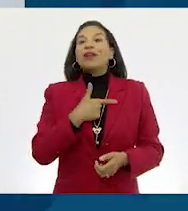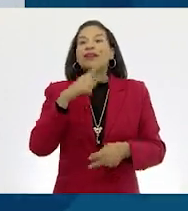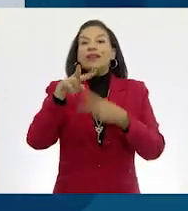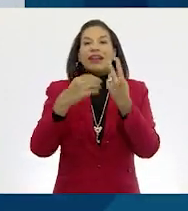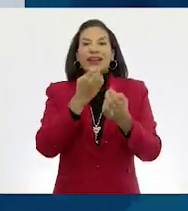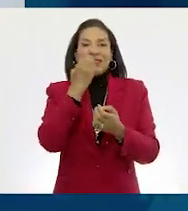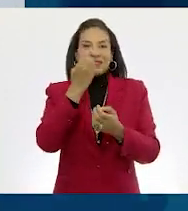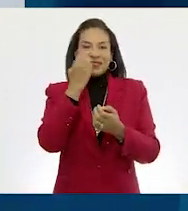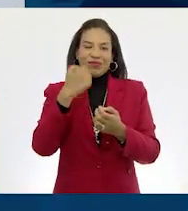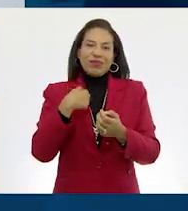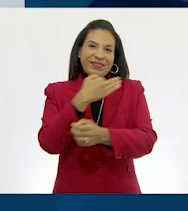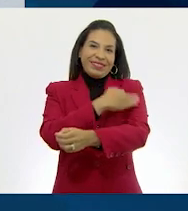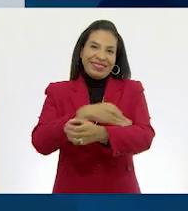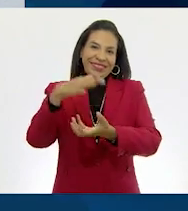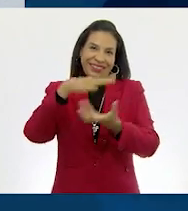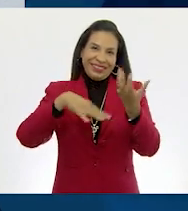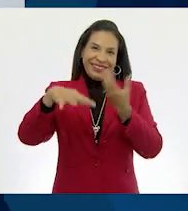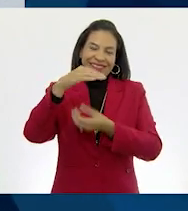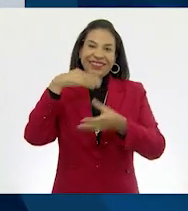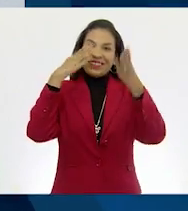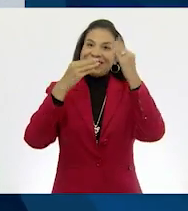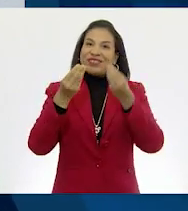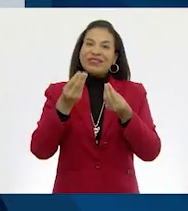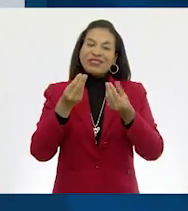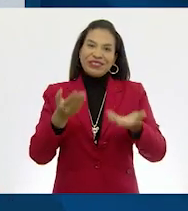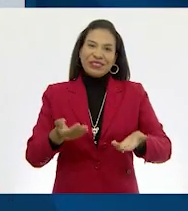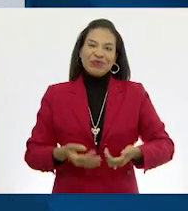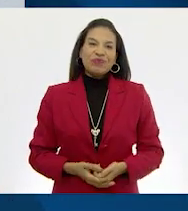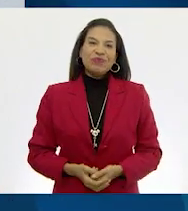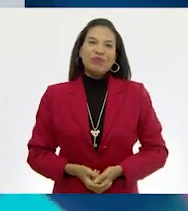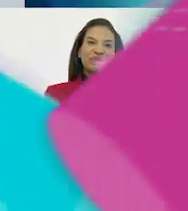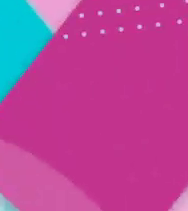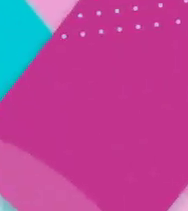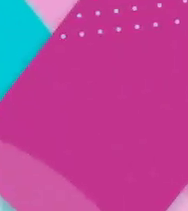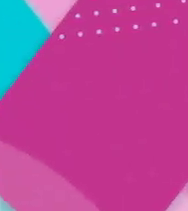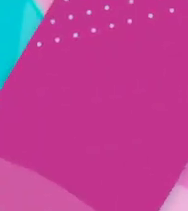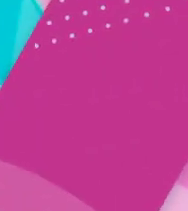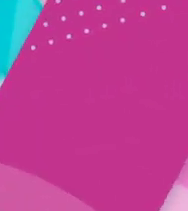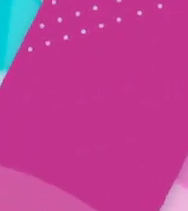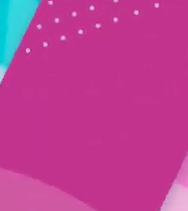la escuela y mi familia. Aprendo mucho.